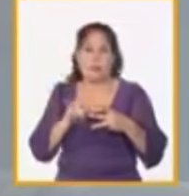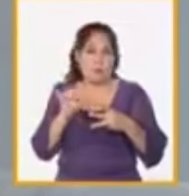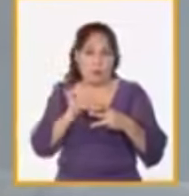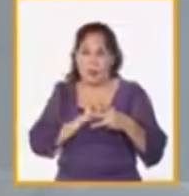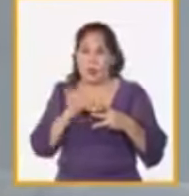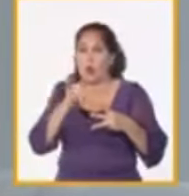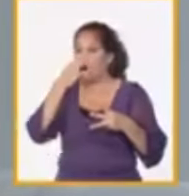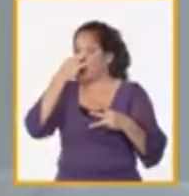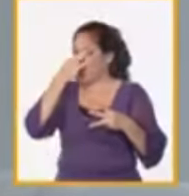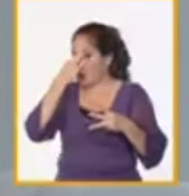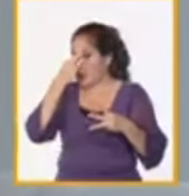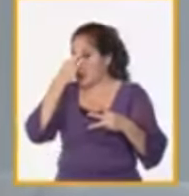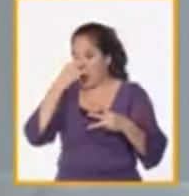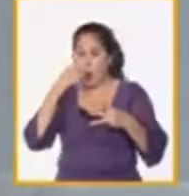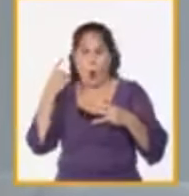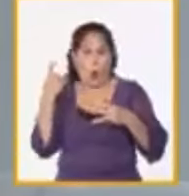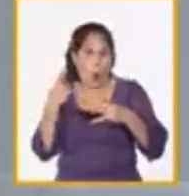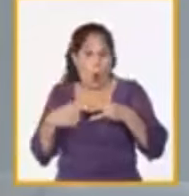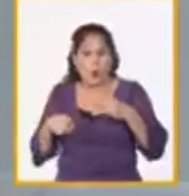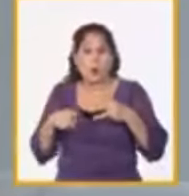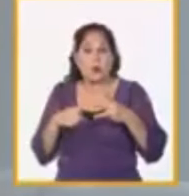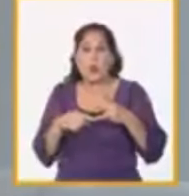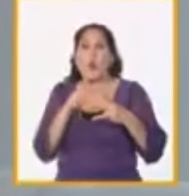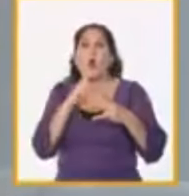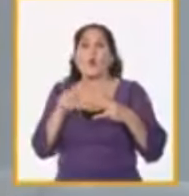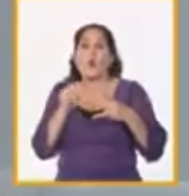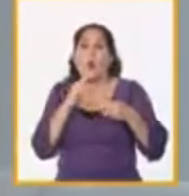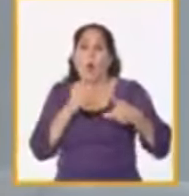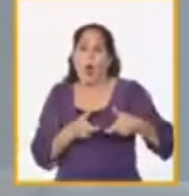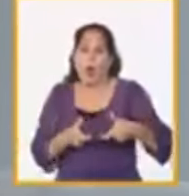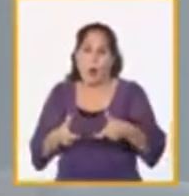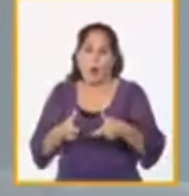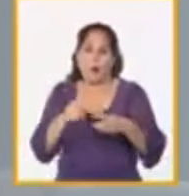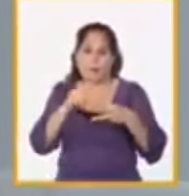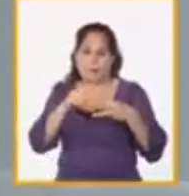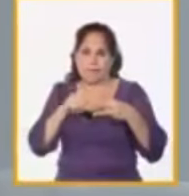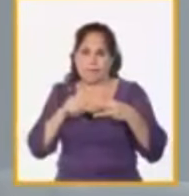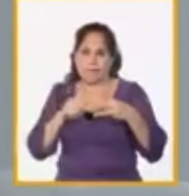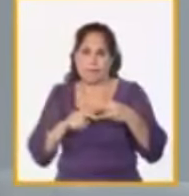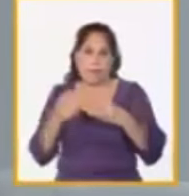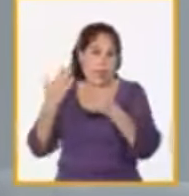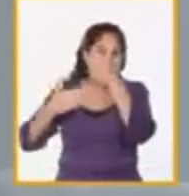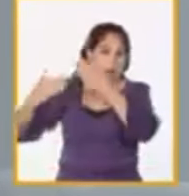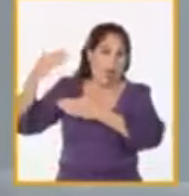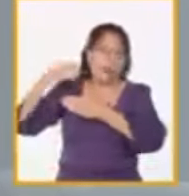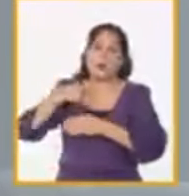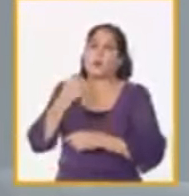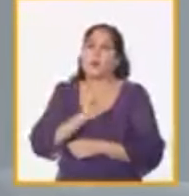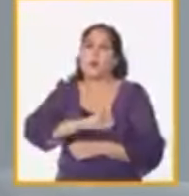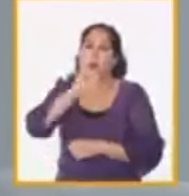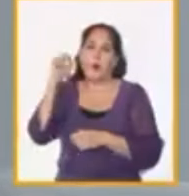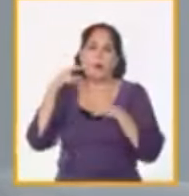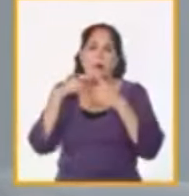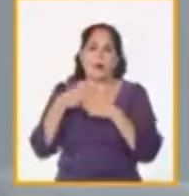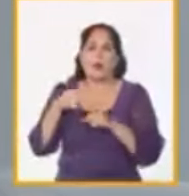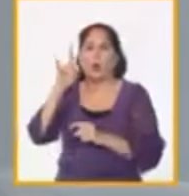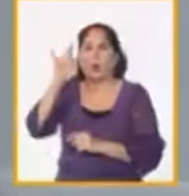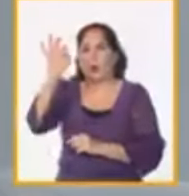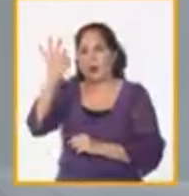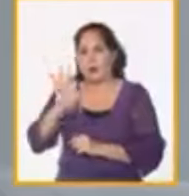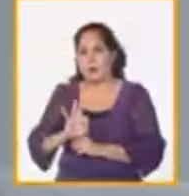que son reales, nosotros en el anterior mandato logramos resolver el